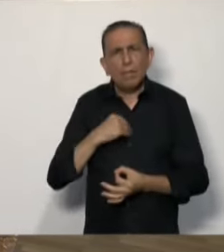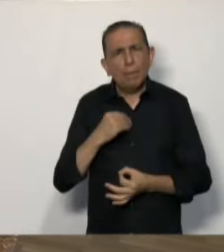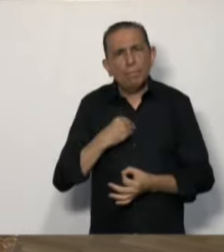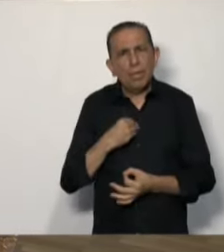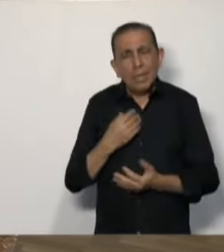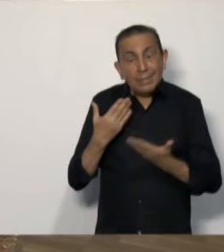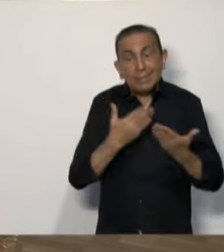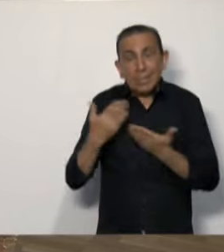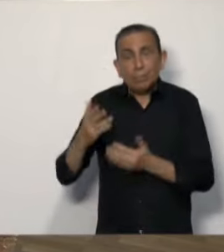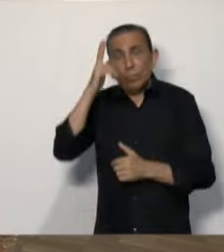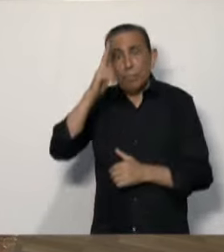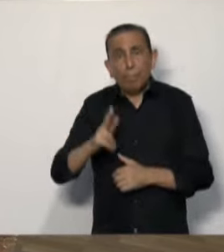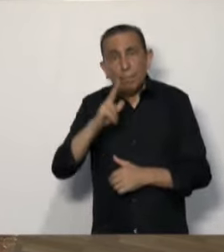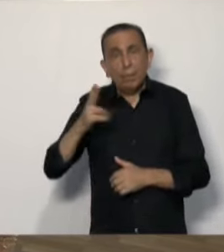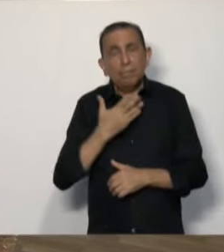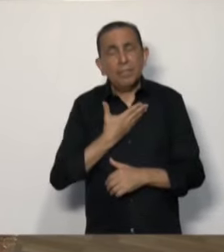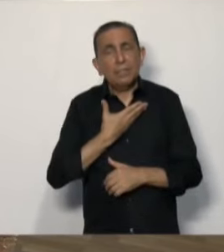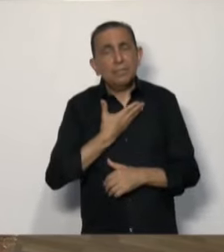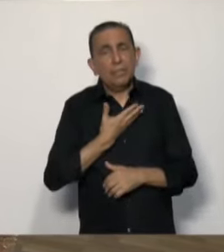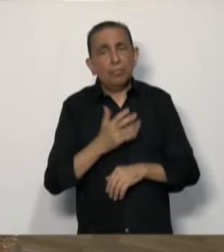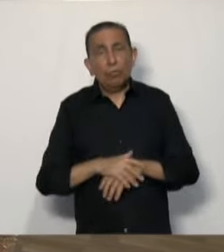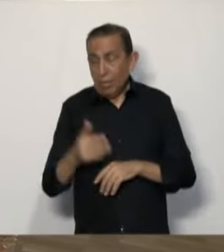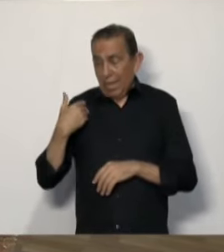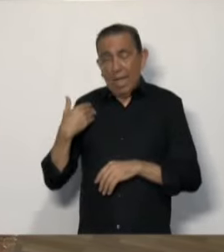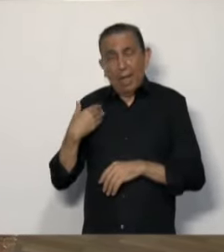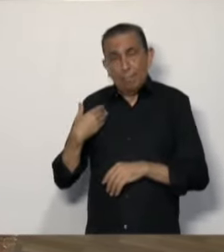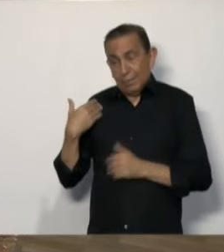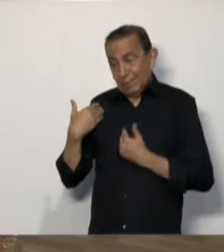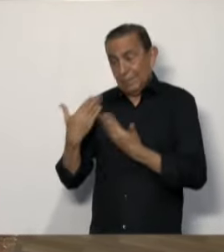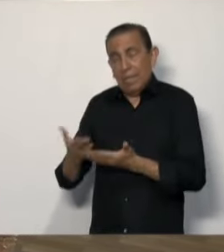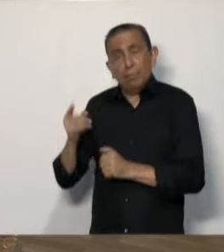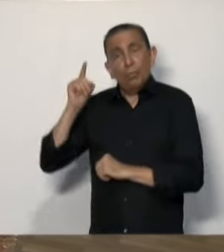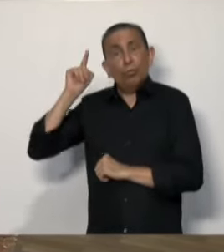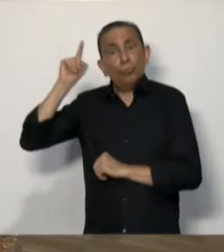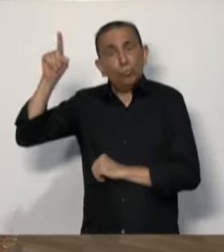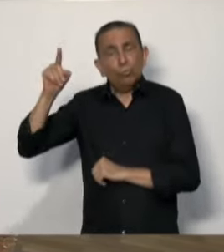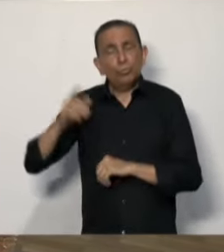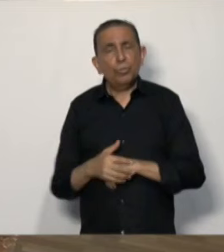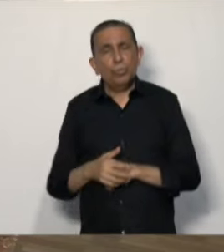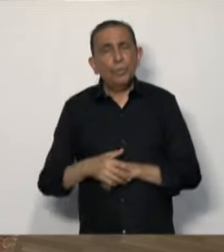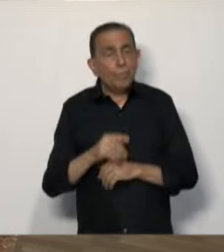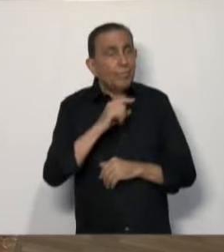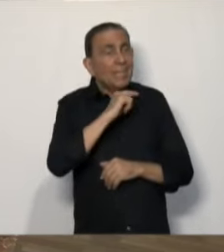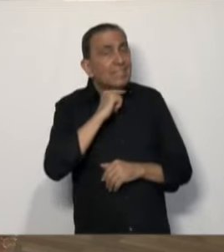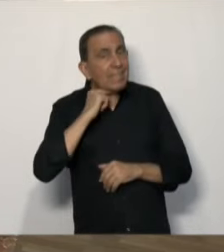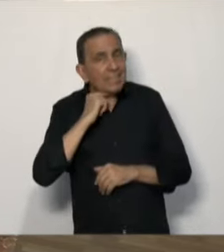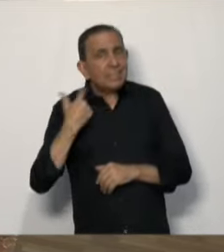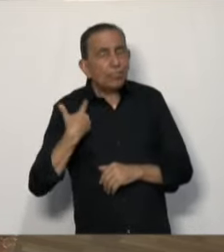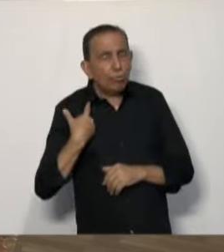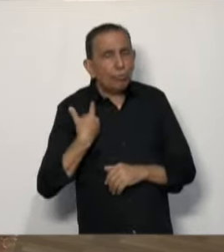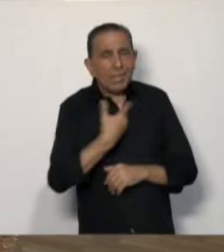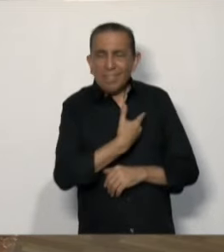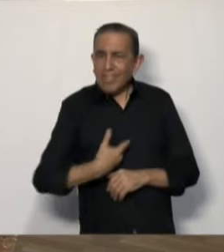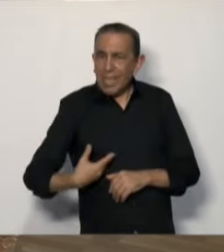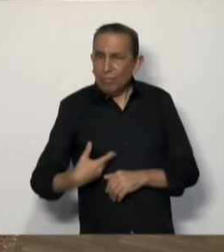tu servidor el Papa Francisco, a mí, indigno servidor tuyo, al orden episcopal, a los presbíteros